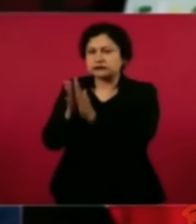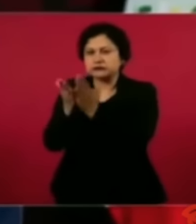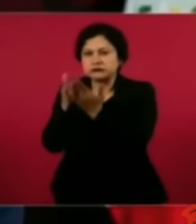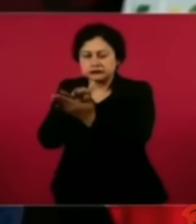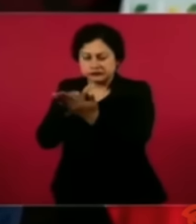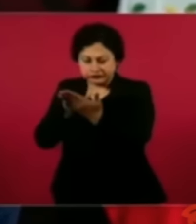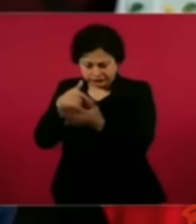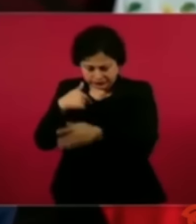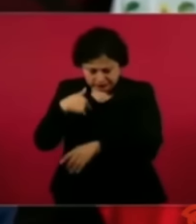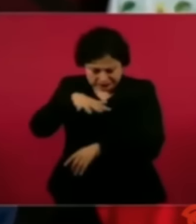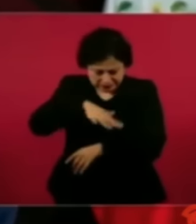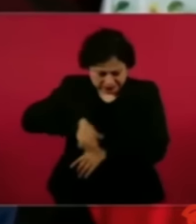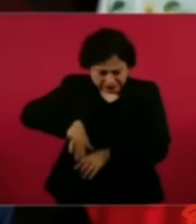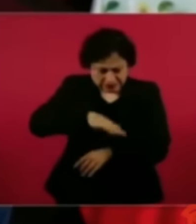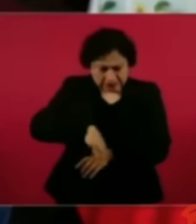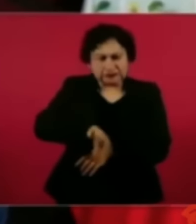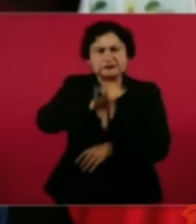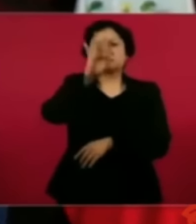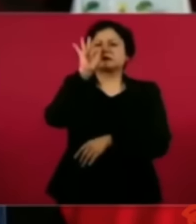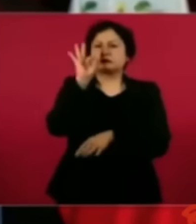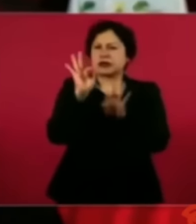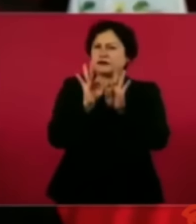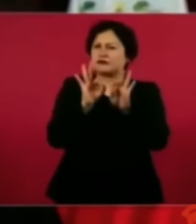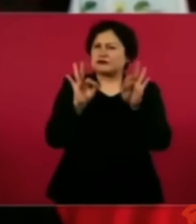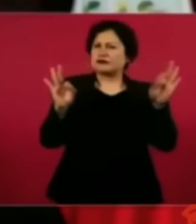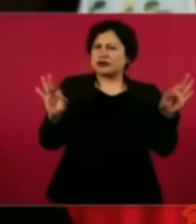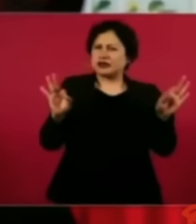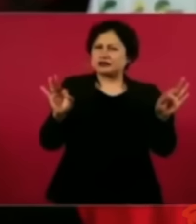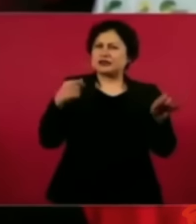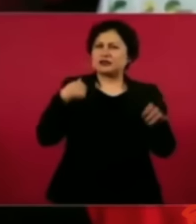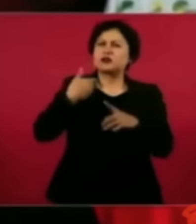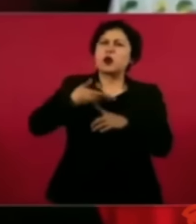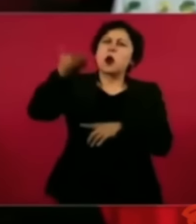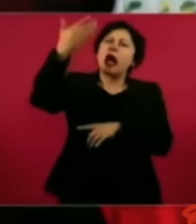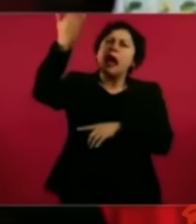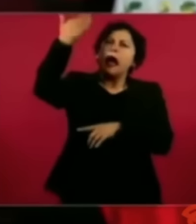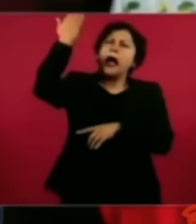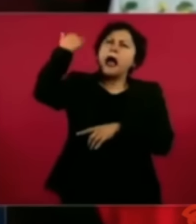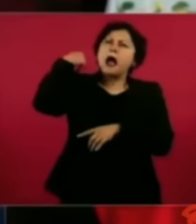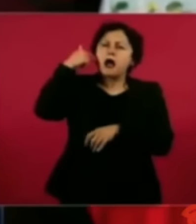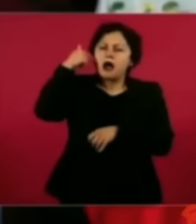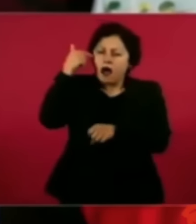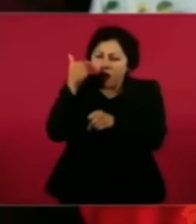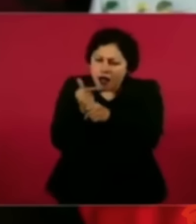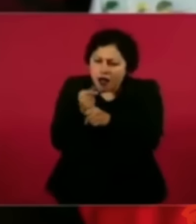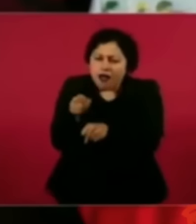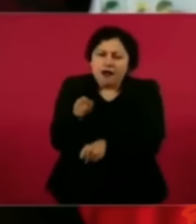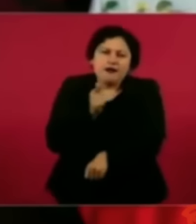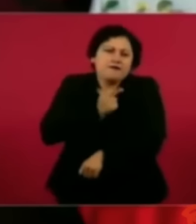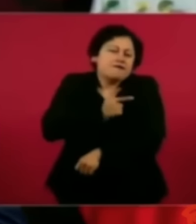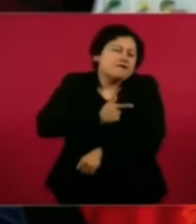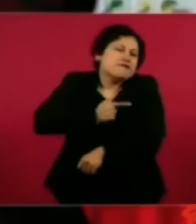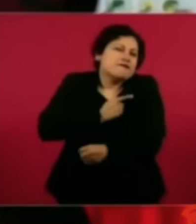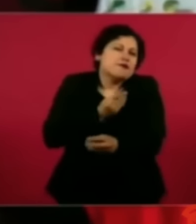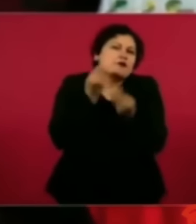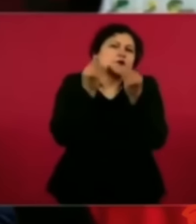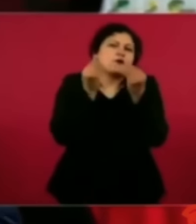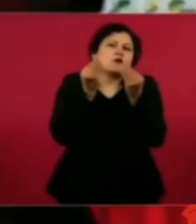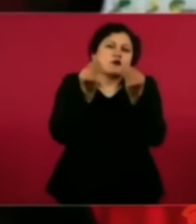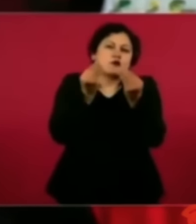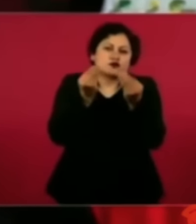que hace mucho tiempo la encontré, me gustó mucho, en una